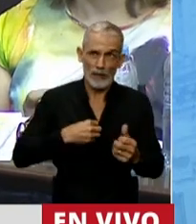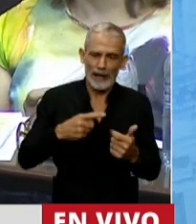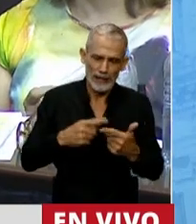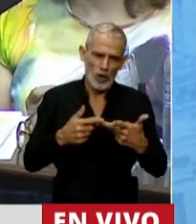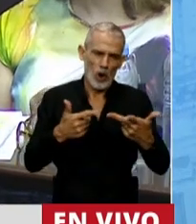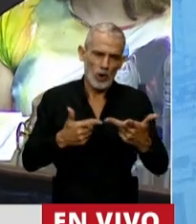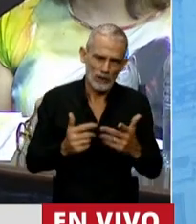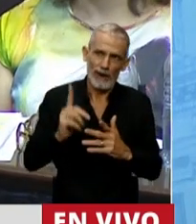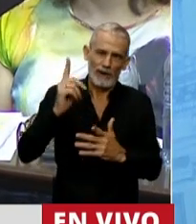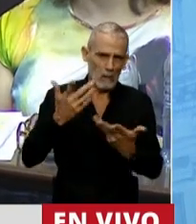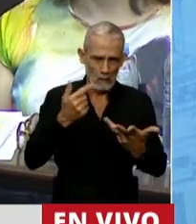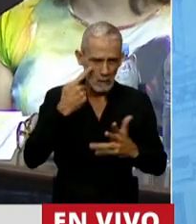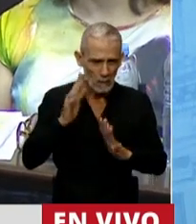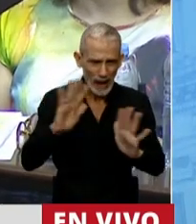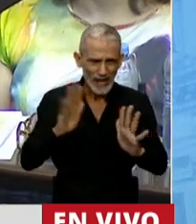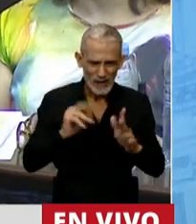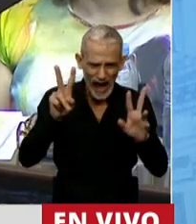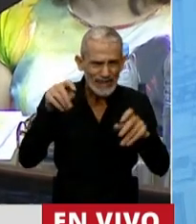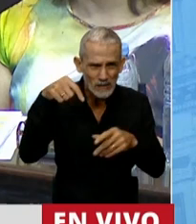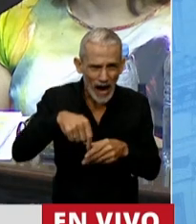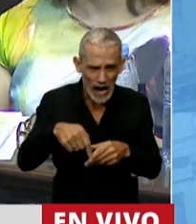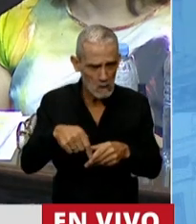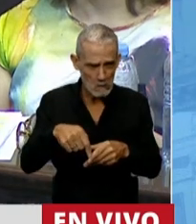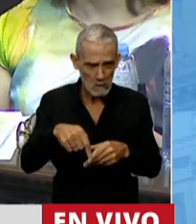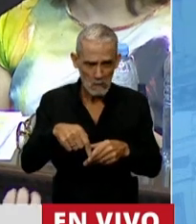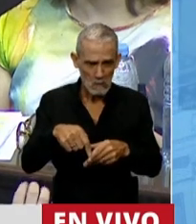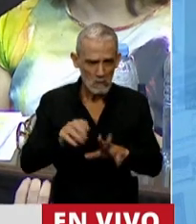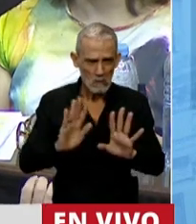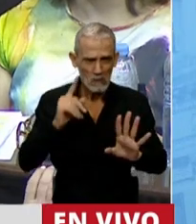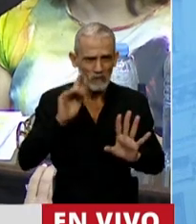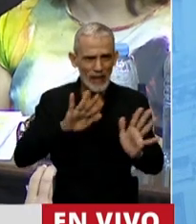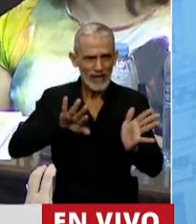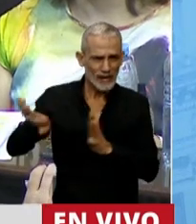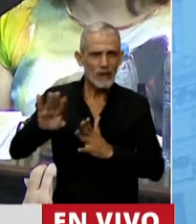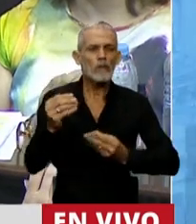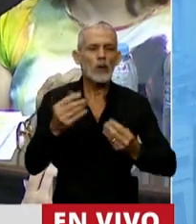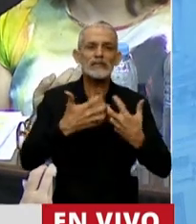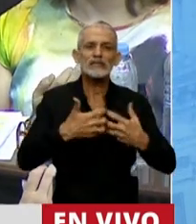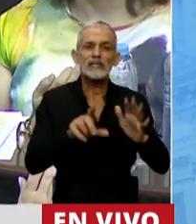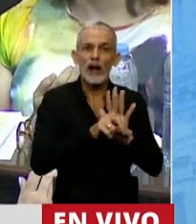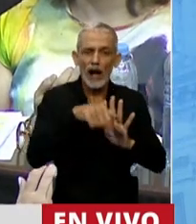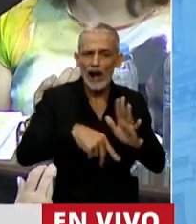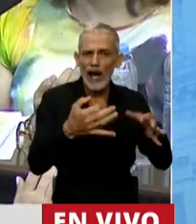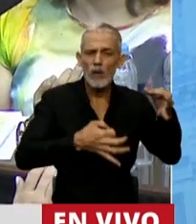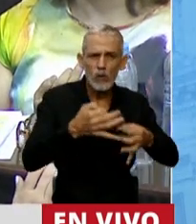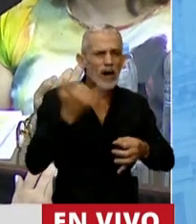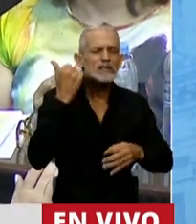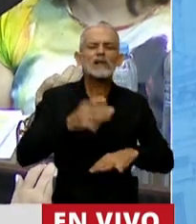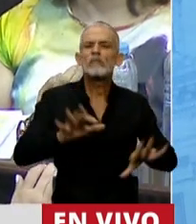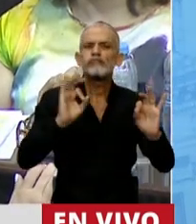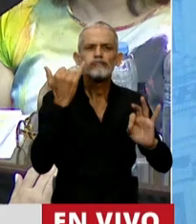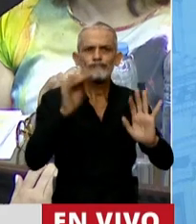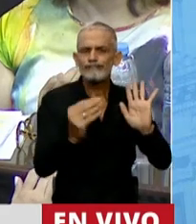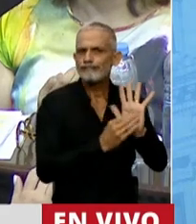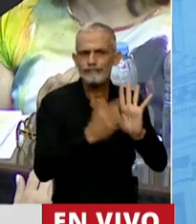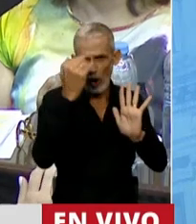religiosa que no está tratándose o que no es motivo de controversia, sobre todo porque nuestro sistema jurídico ya se ha expedido.